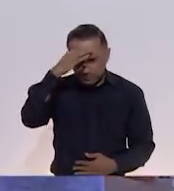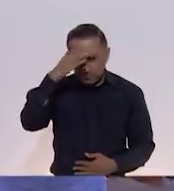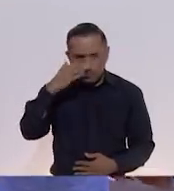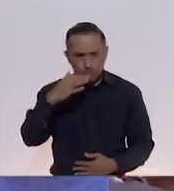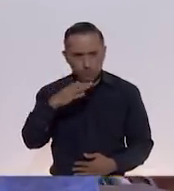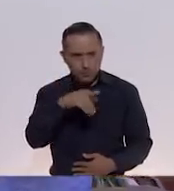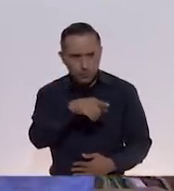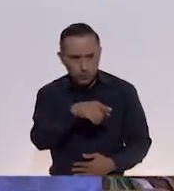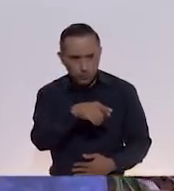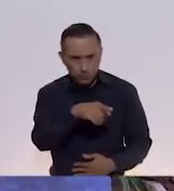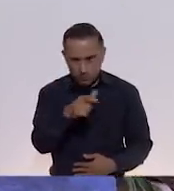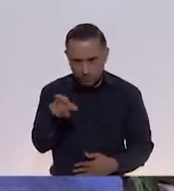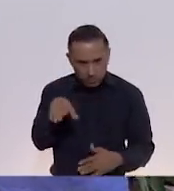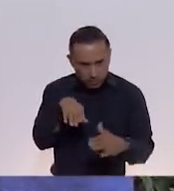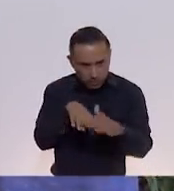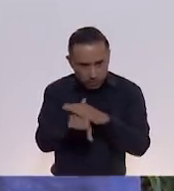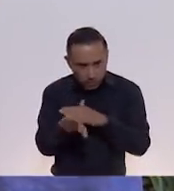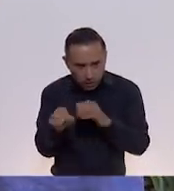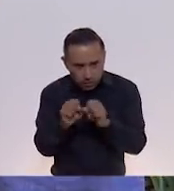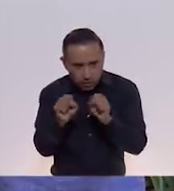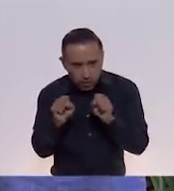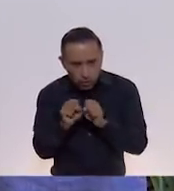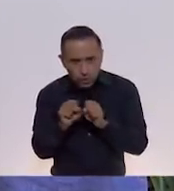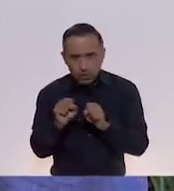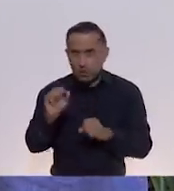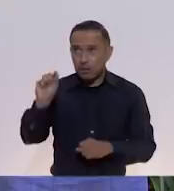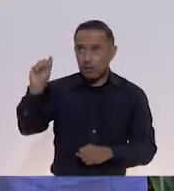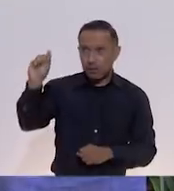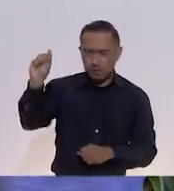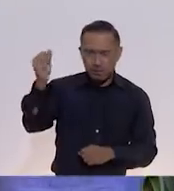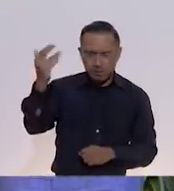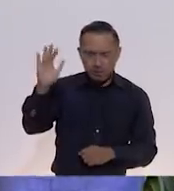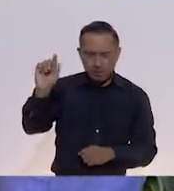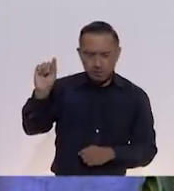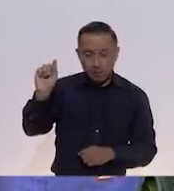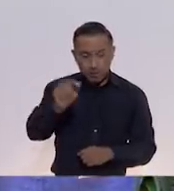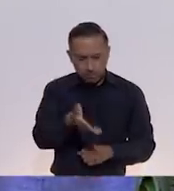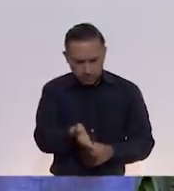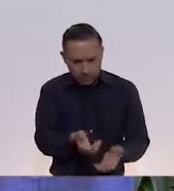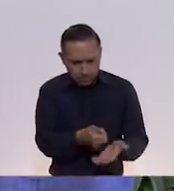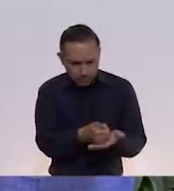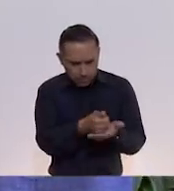¿Quieres ir al salón? Sí, es que me mareé tantito. Vamos, vamos. Que ya.